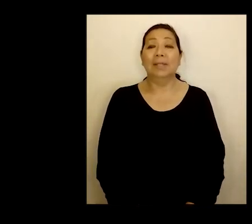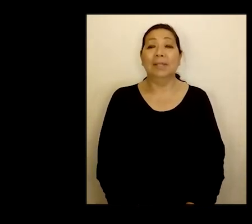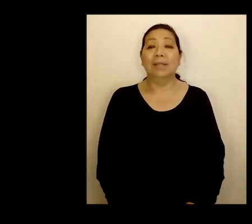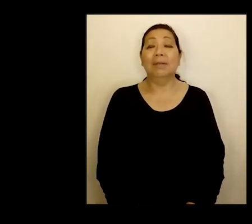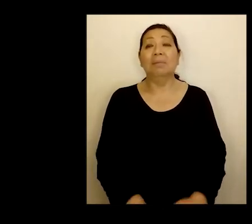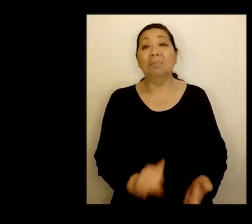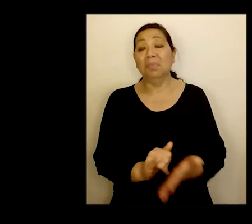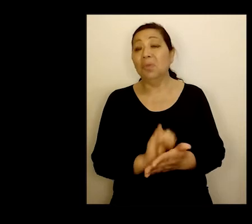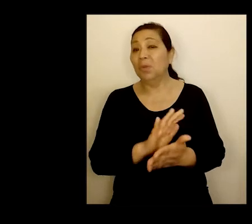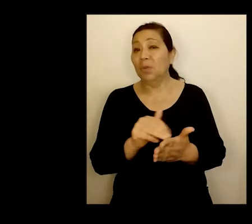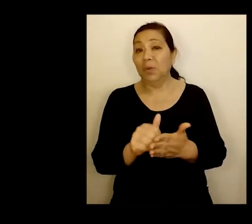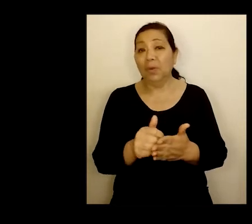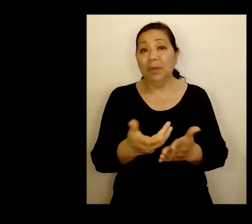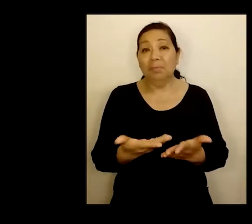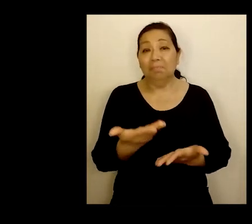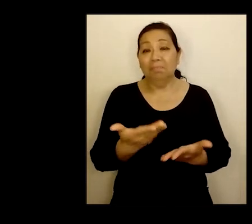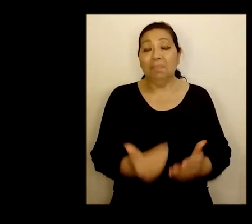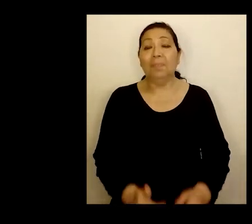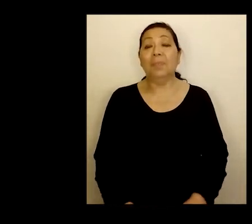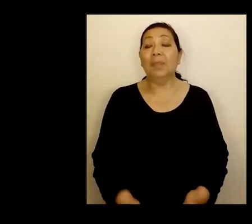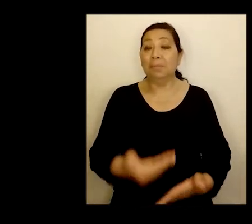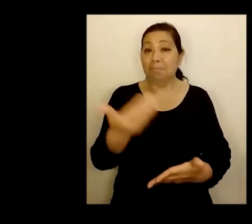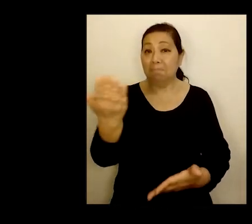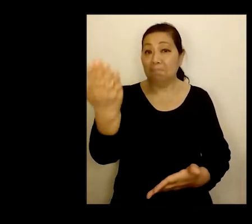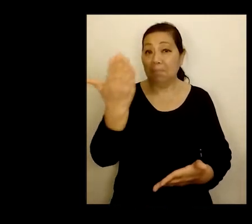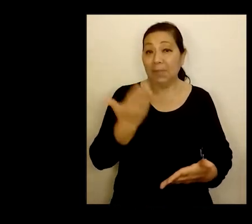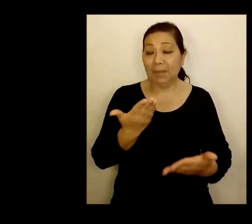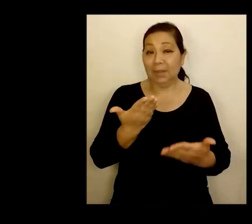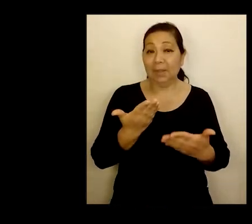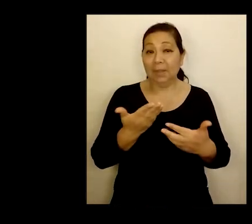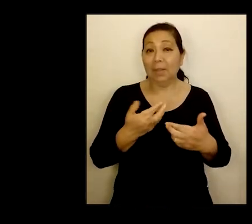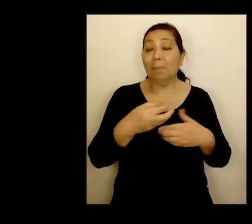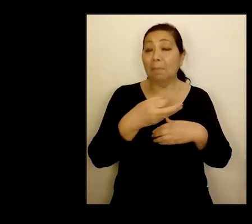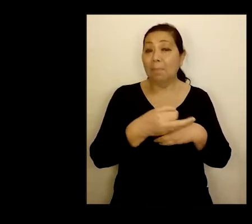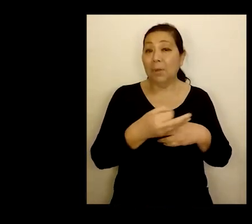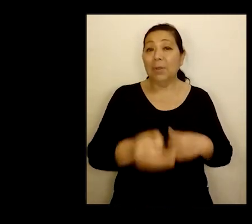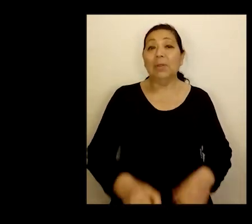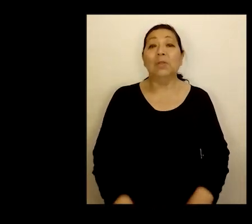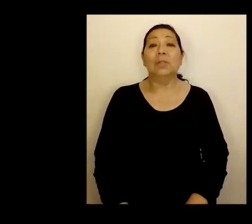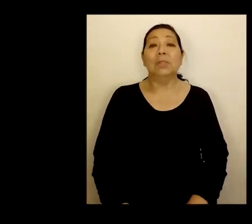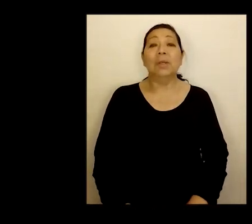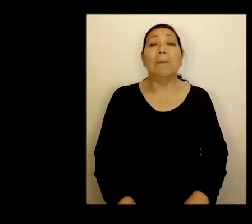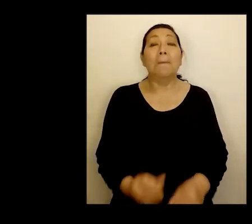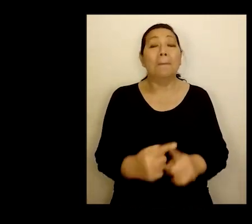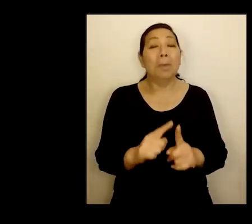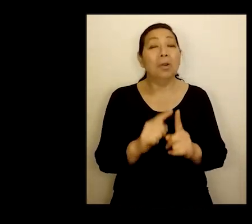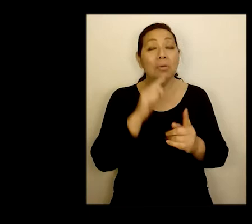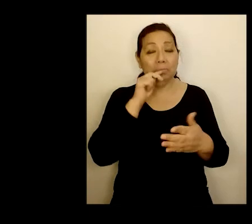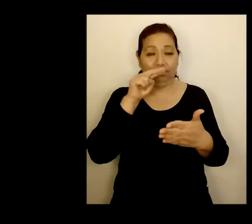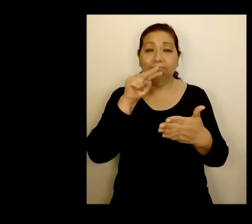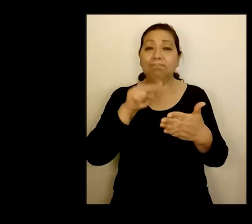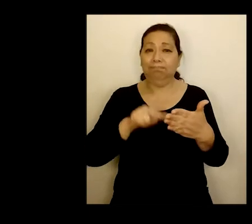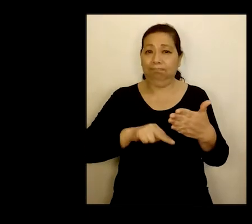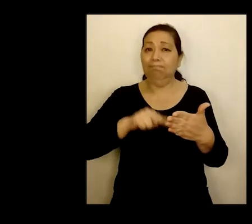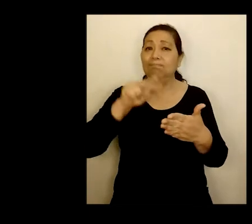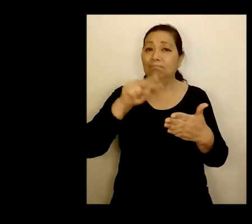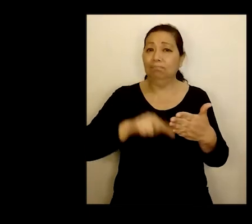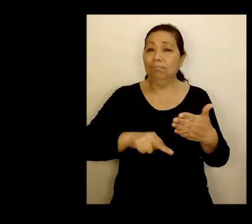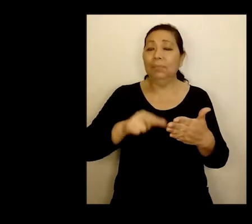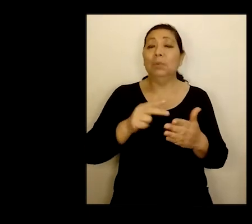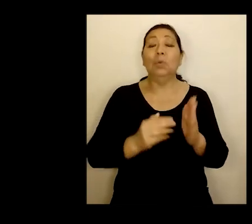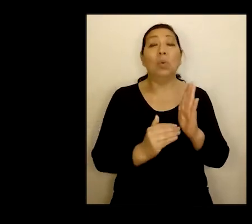su decisión, ¿no?, en el pedido del fiscal provincial, pero soslayando que el